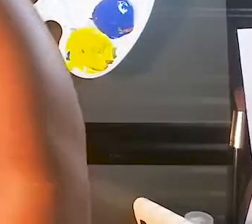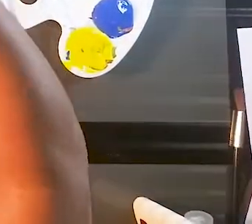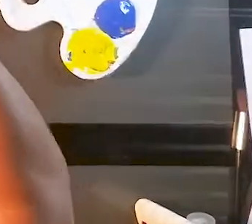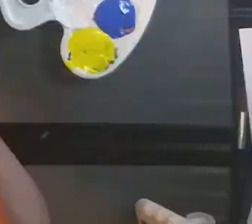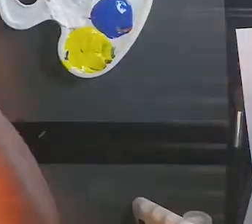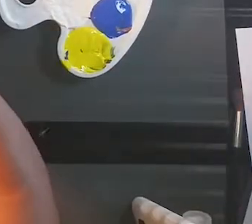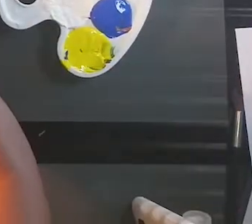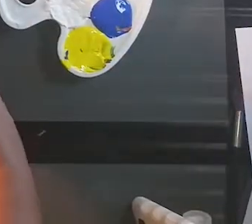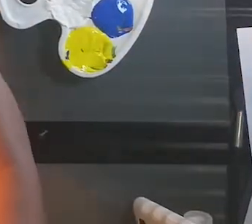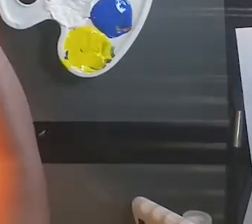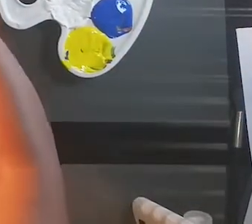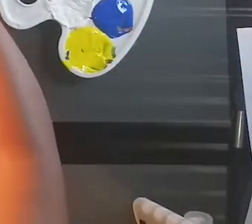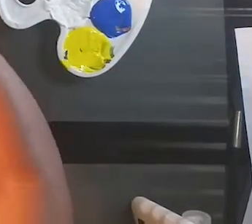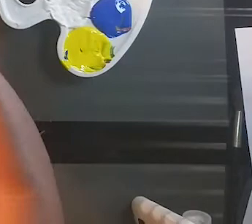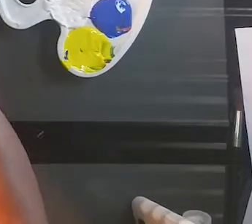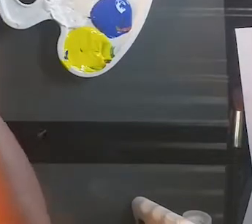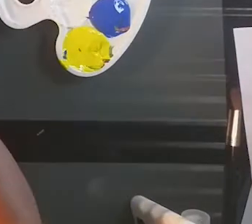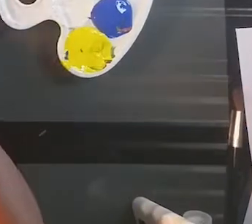hoja.